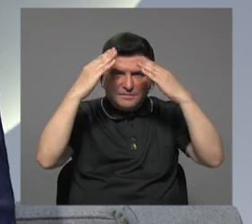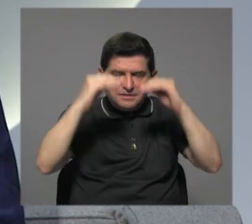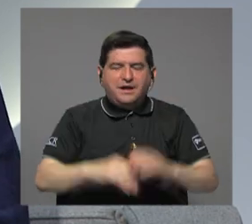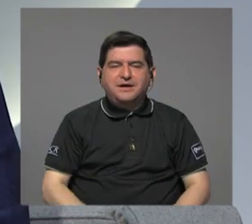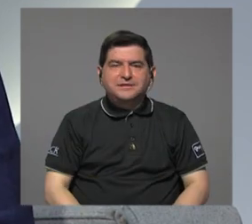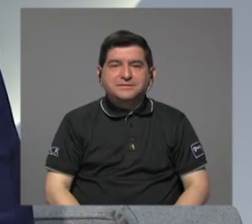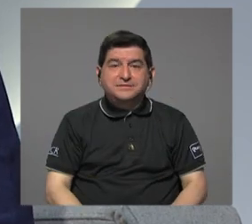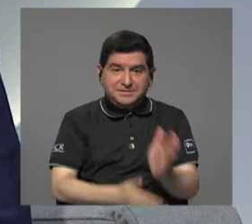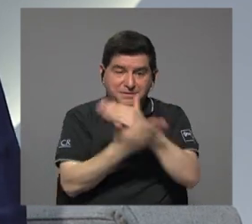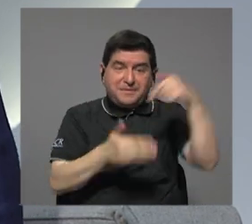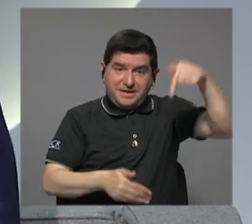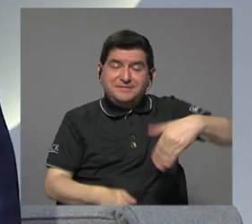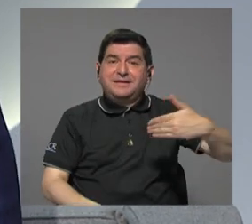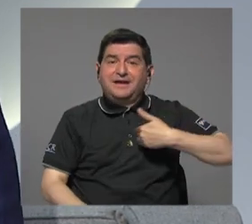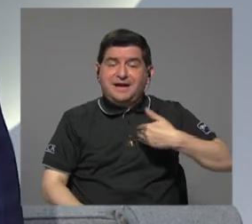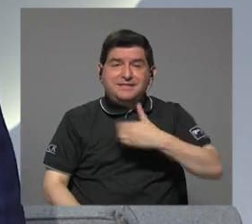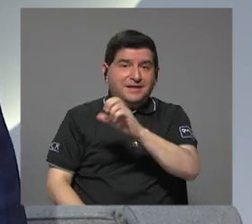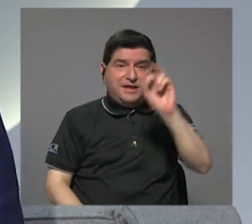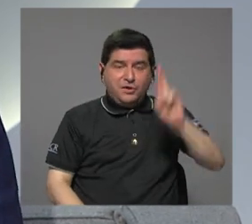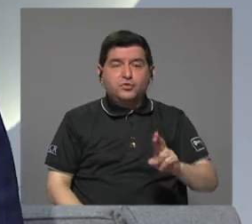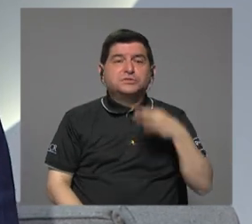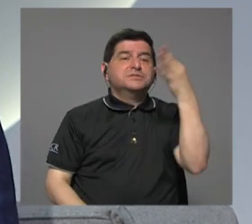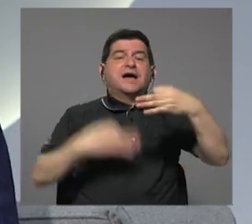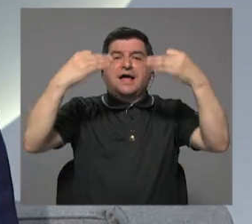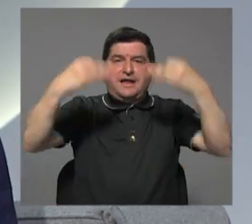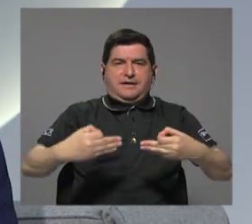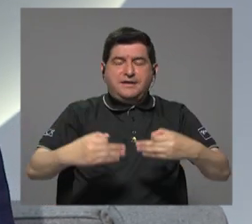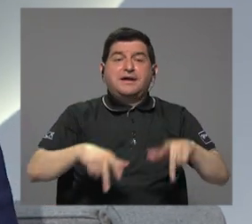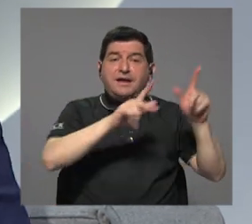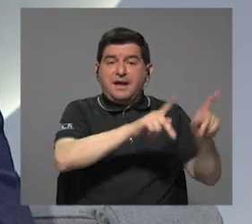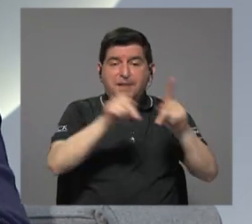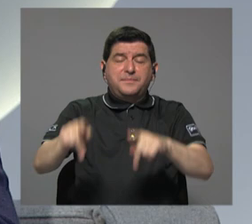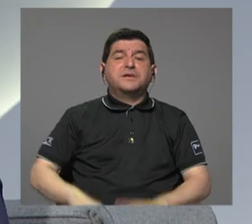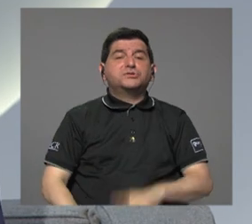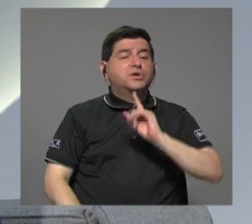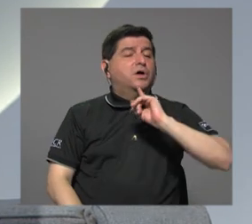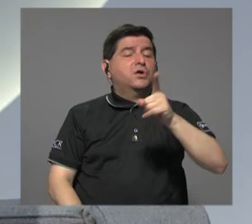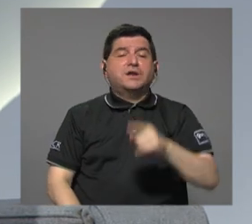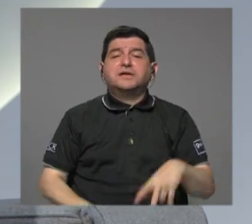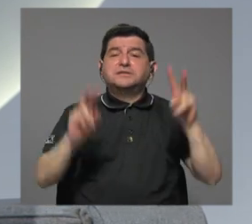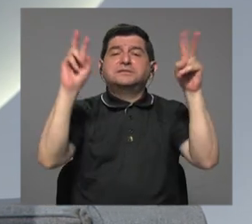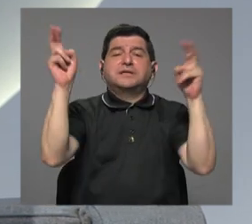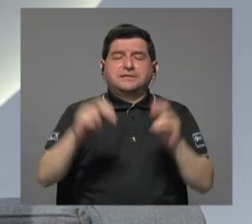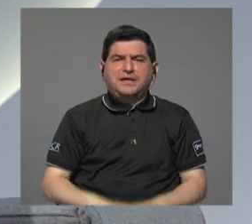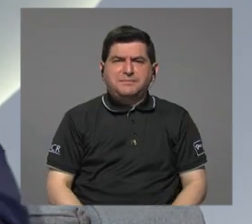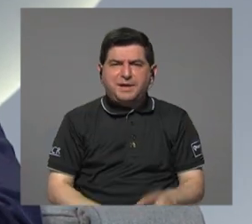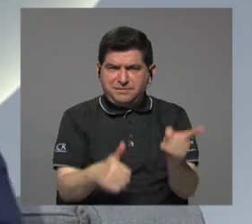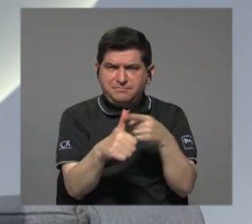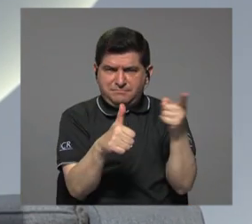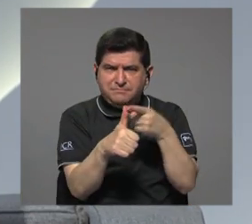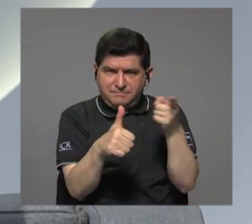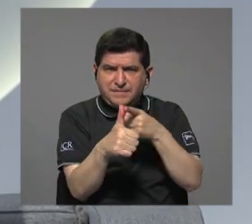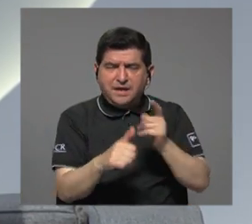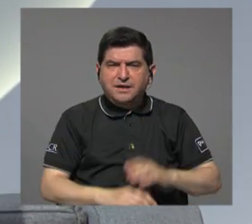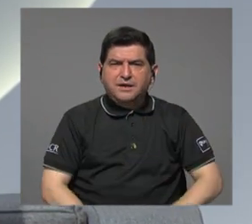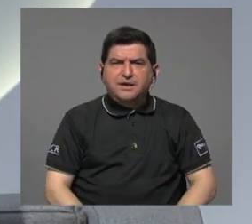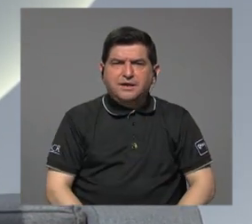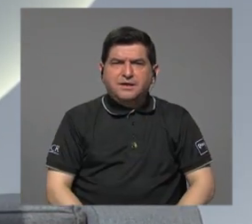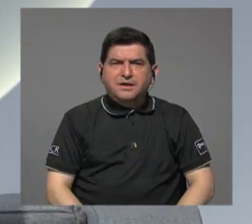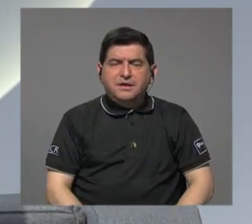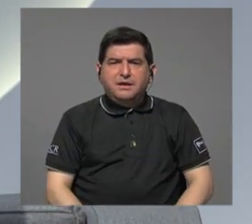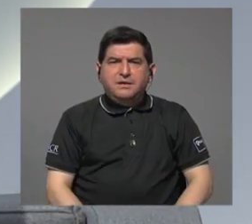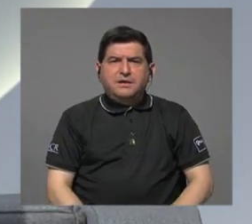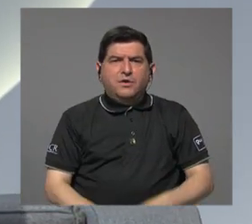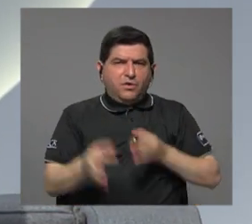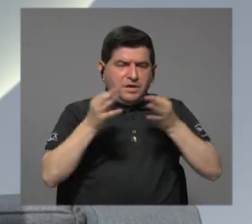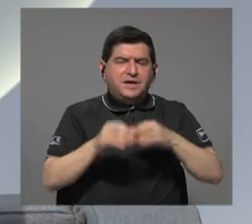secciones que tenemos aquí en costa rica en juego en donde la gente se pronuncia sobre este tema vamos a ver primero este el dato que nos dio